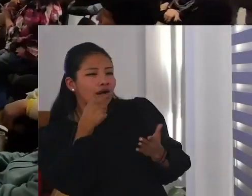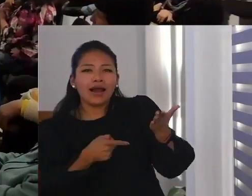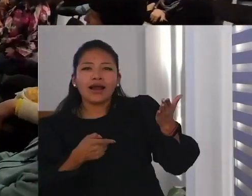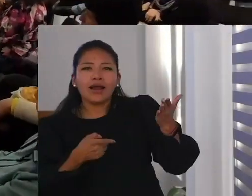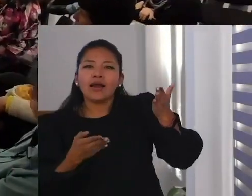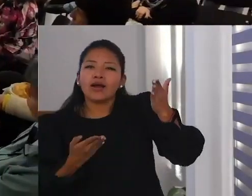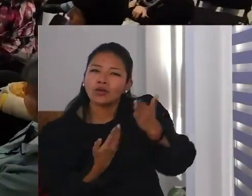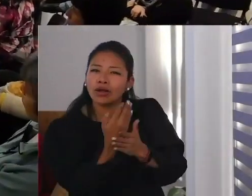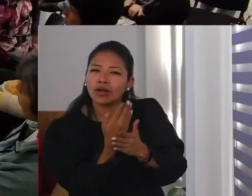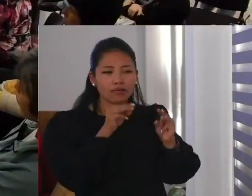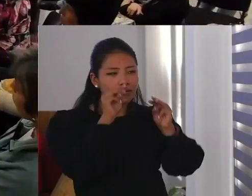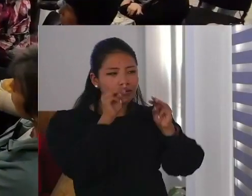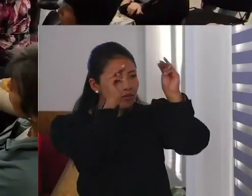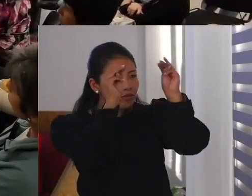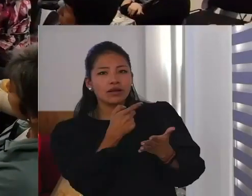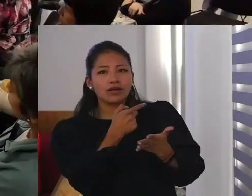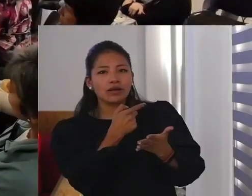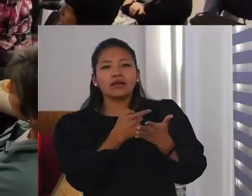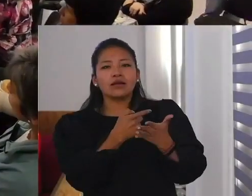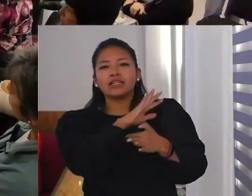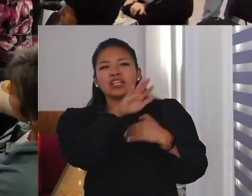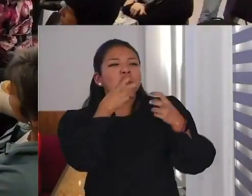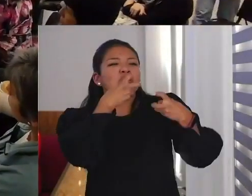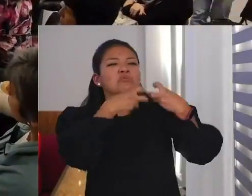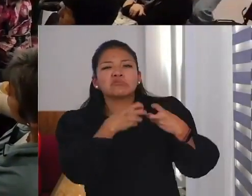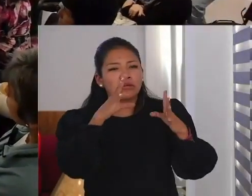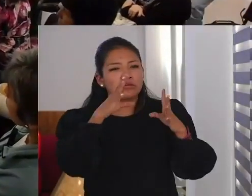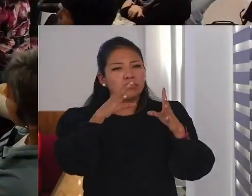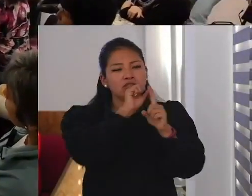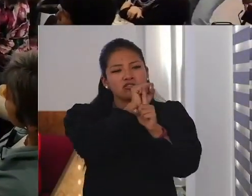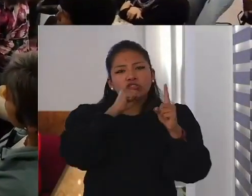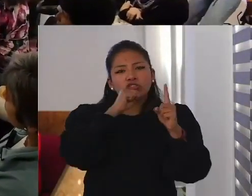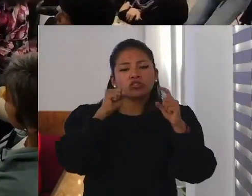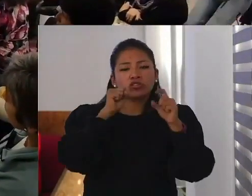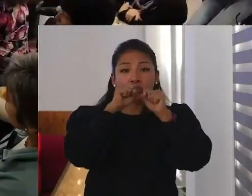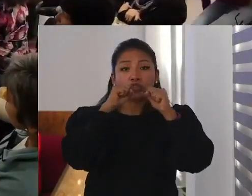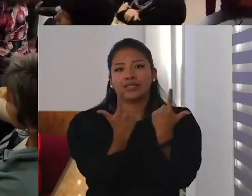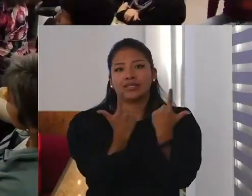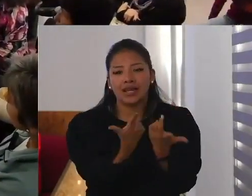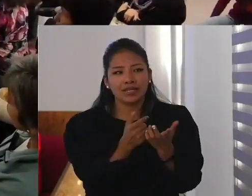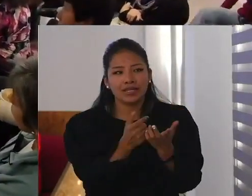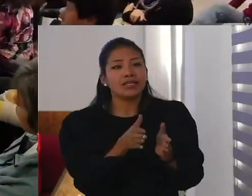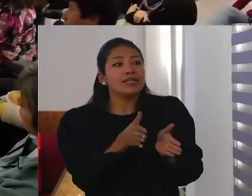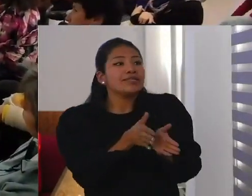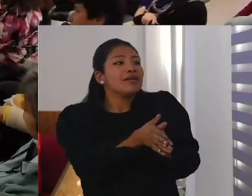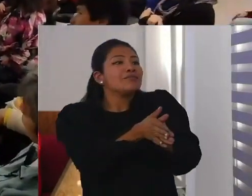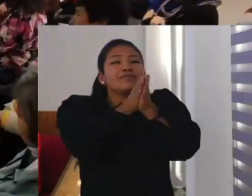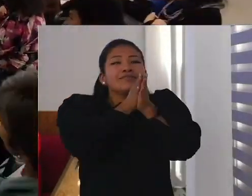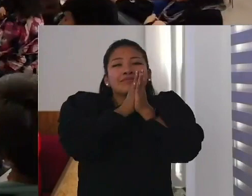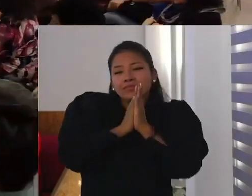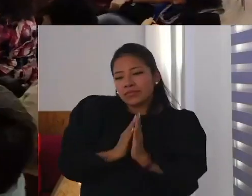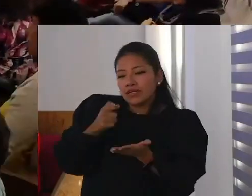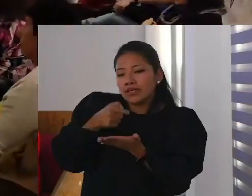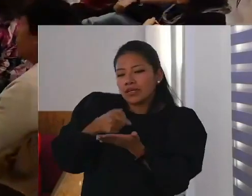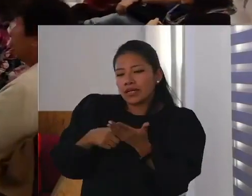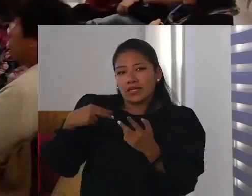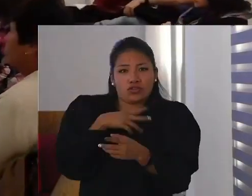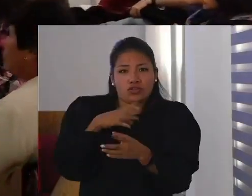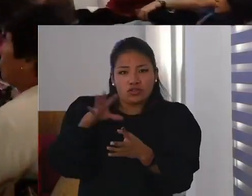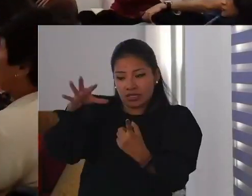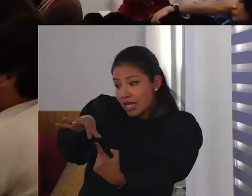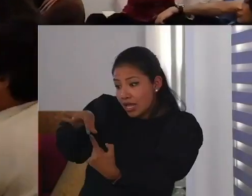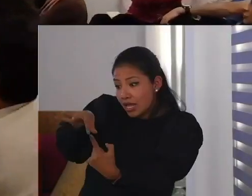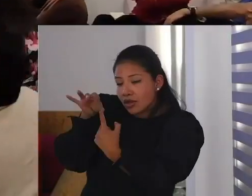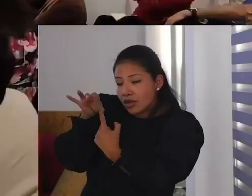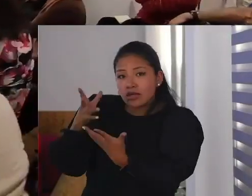nuestras crisis sociales nos están exigiendo que encontremos se den cuenta que necesitamos